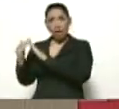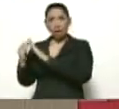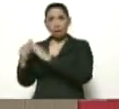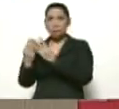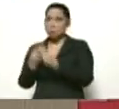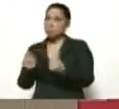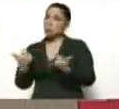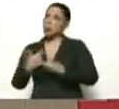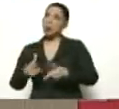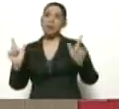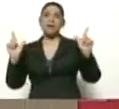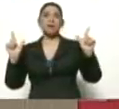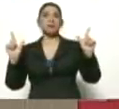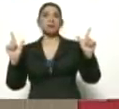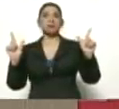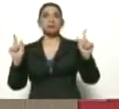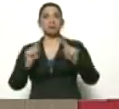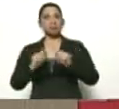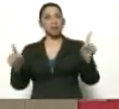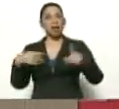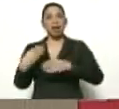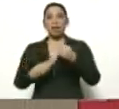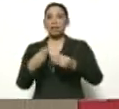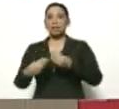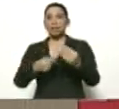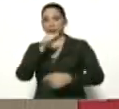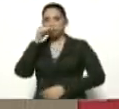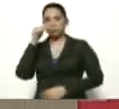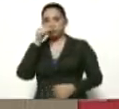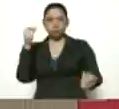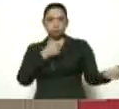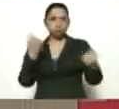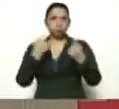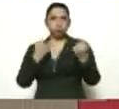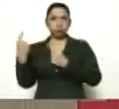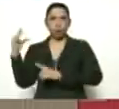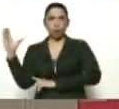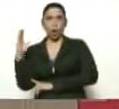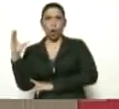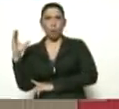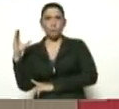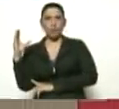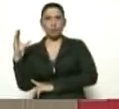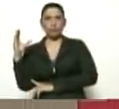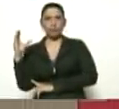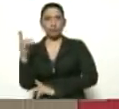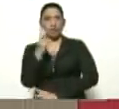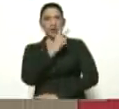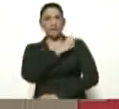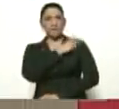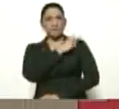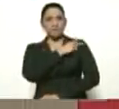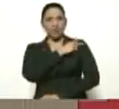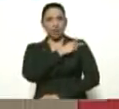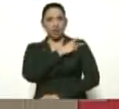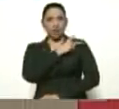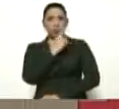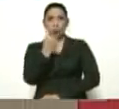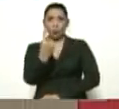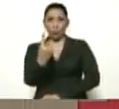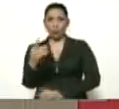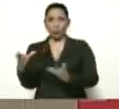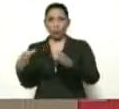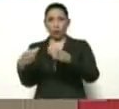libre para ejercer el narcotráfico en colombia el jefe de uno de los cárteles de la